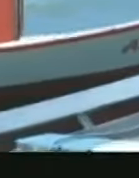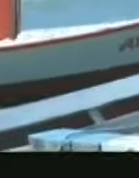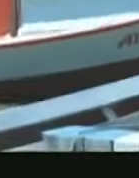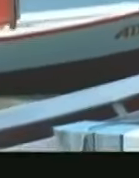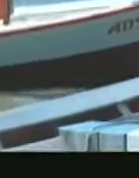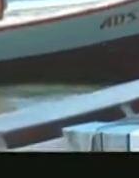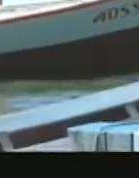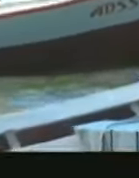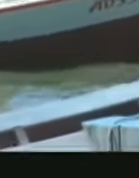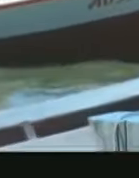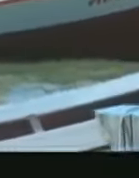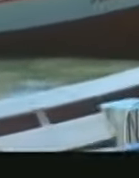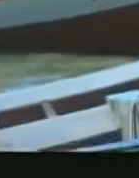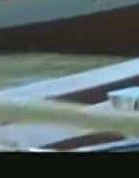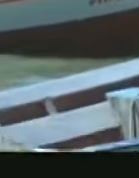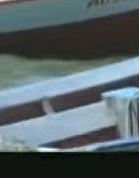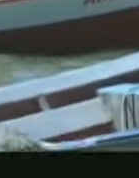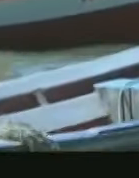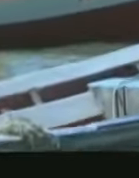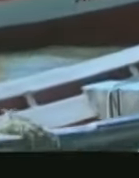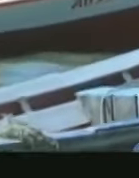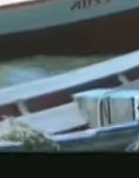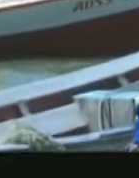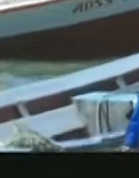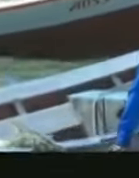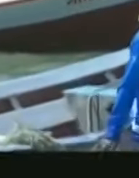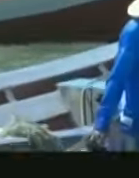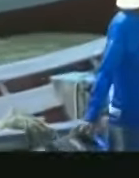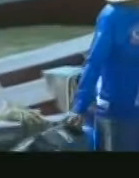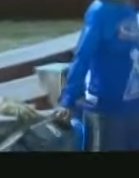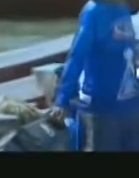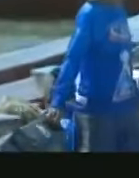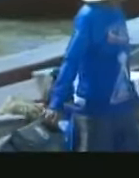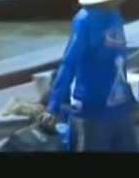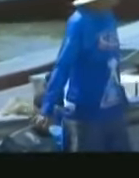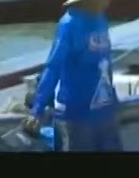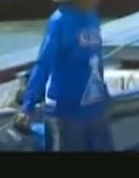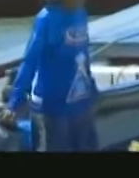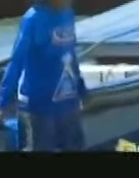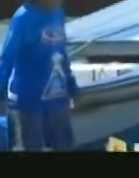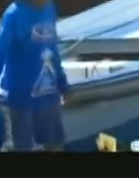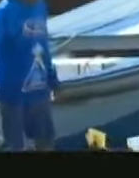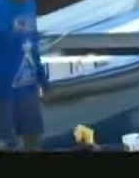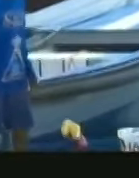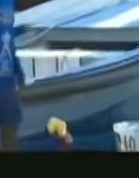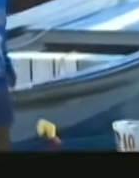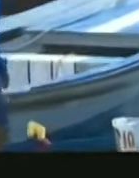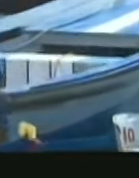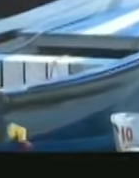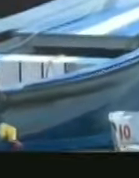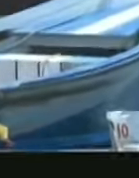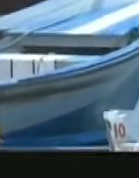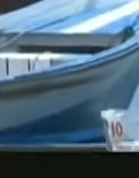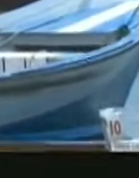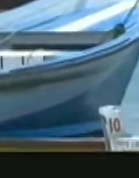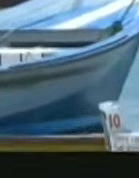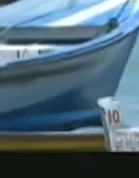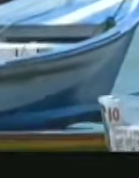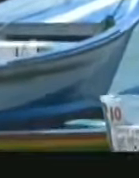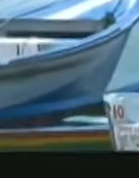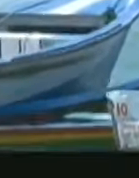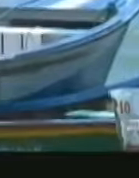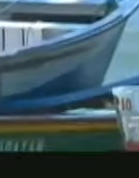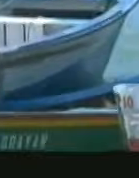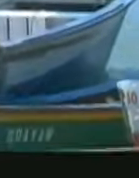1795, vio nacer al gran mariscal de Ayacucho, Antonio José Sucre, y el día de hoy el presidente de